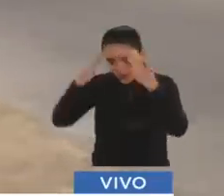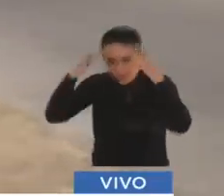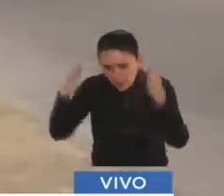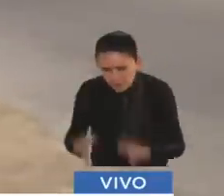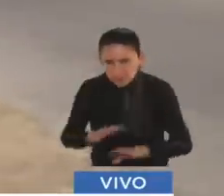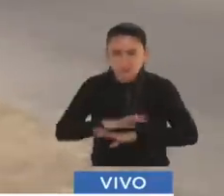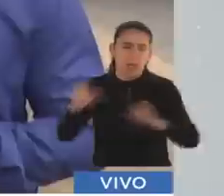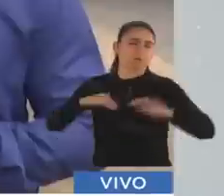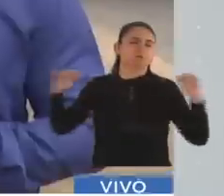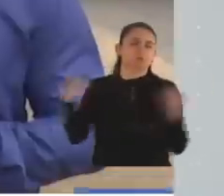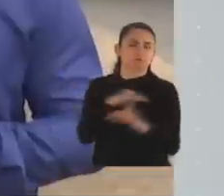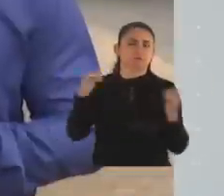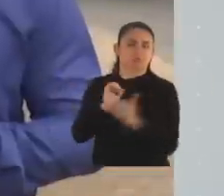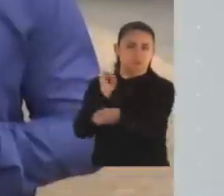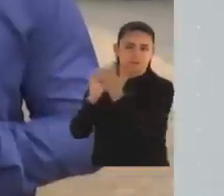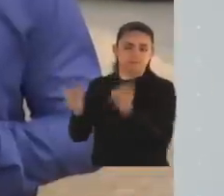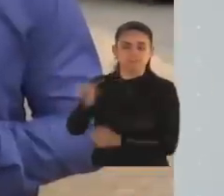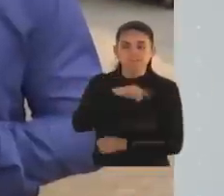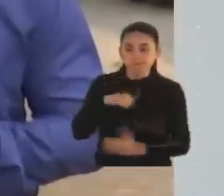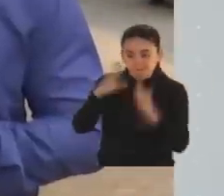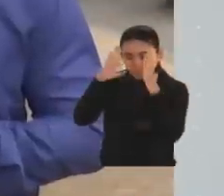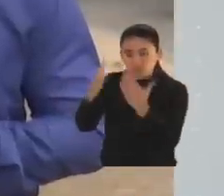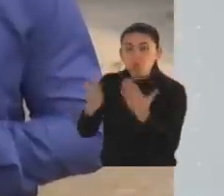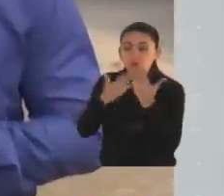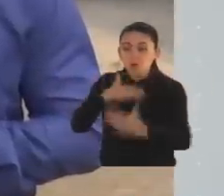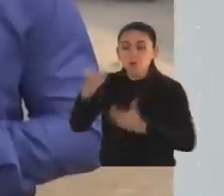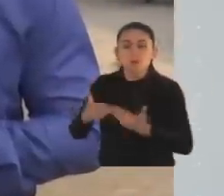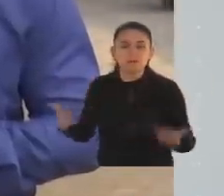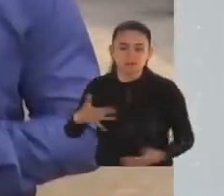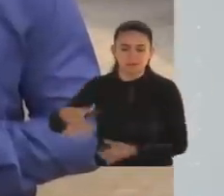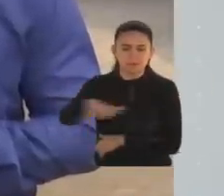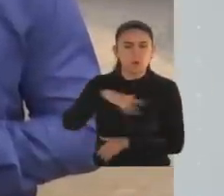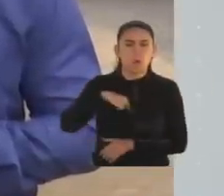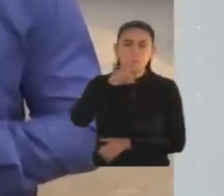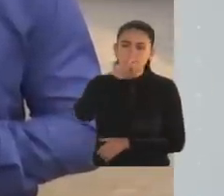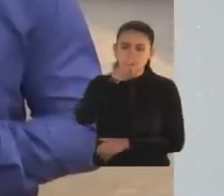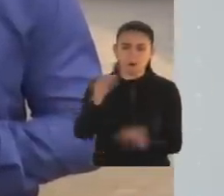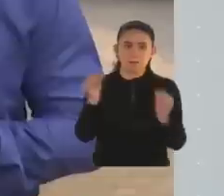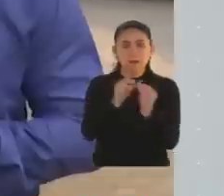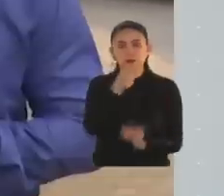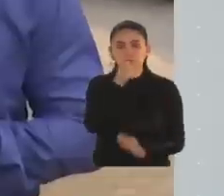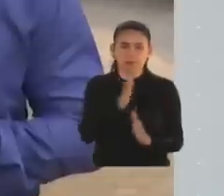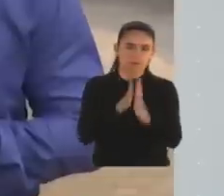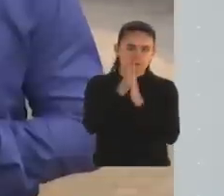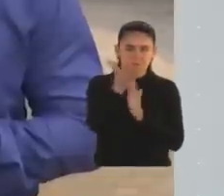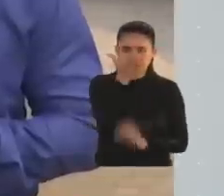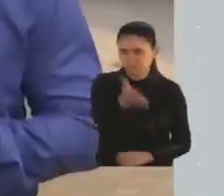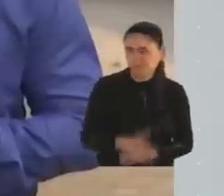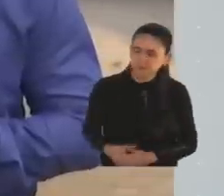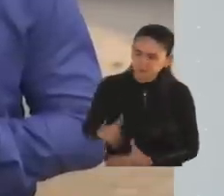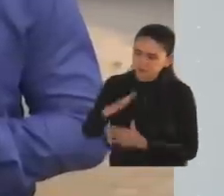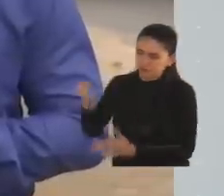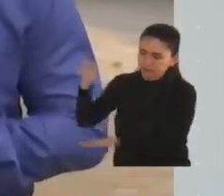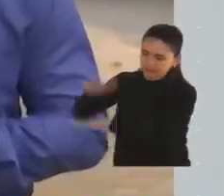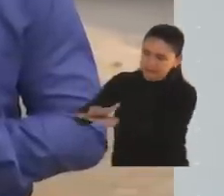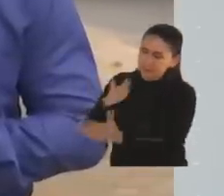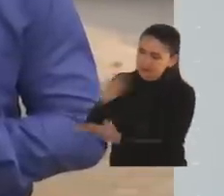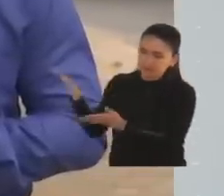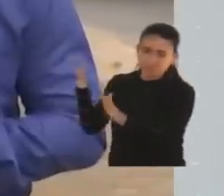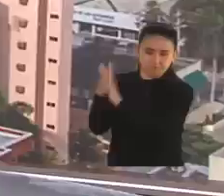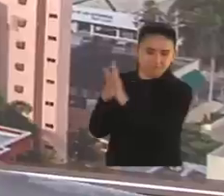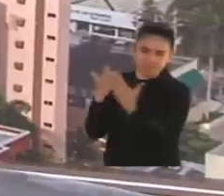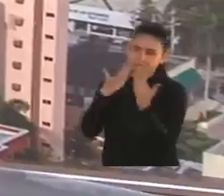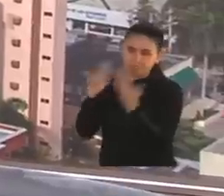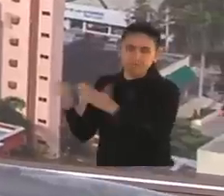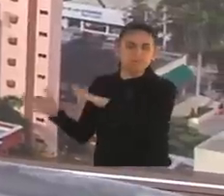Nosotros estaremos muy atentos al avance de esta información desde la ciudad de Bucaramanga. Rosy, usted tiene más de Noticias RCN. Buenas tardes. Muy buenas tardes, Camilo. Gracias por esta